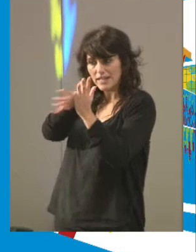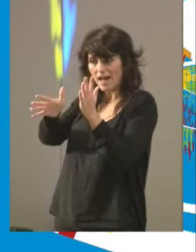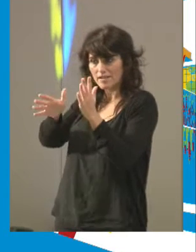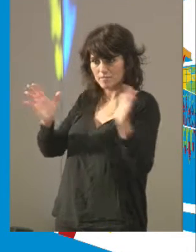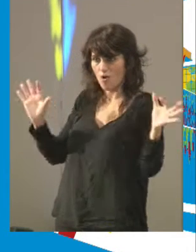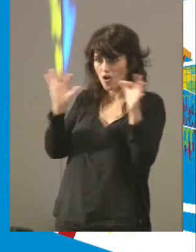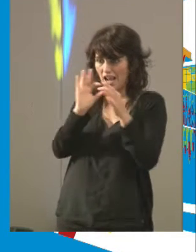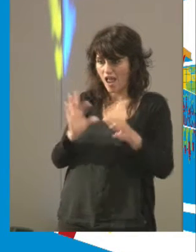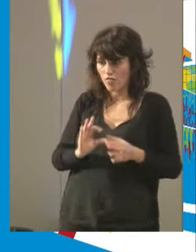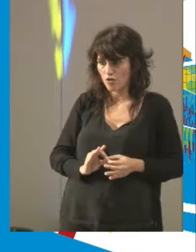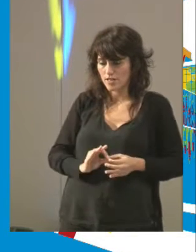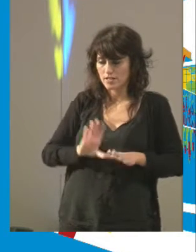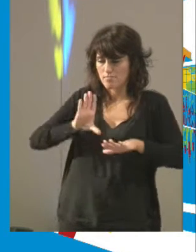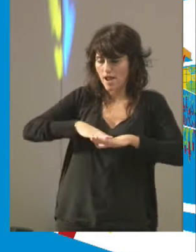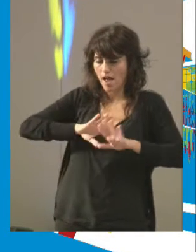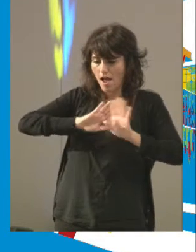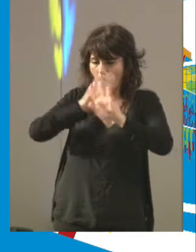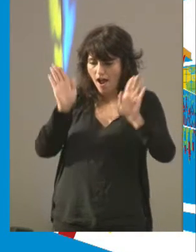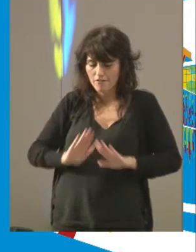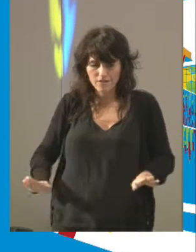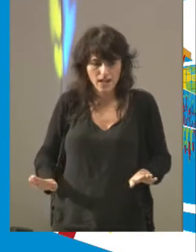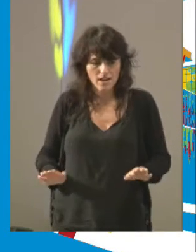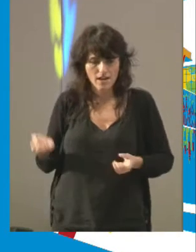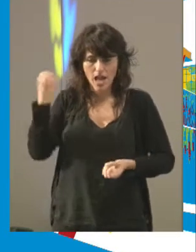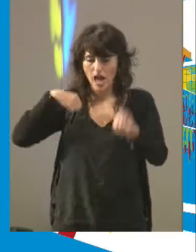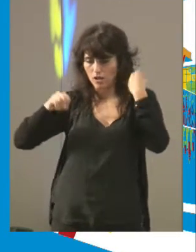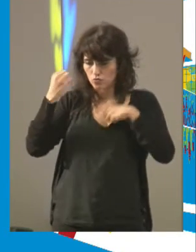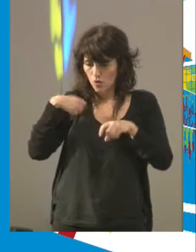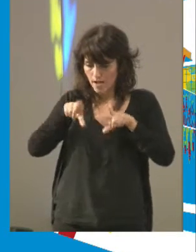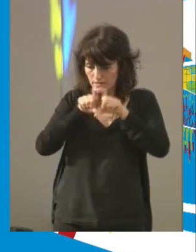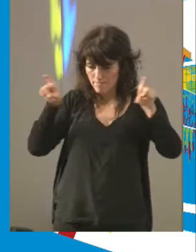transformar nuestra manera de actuar hoy día como empresas y